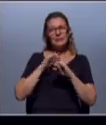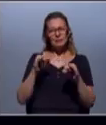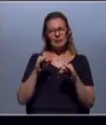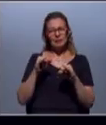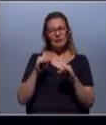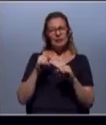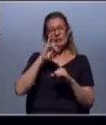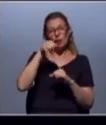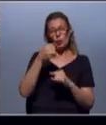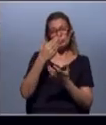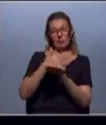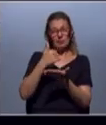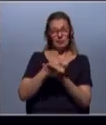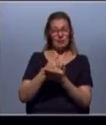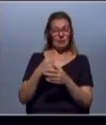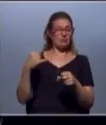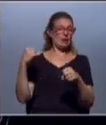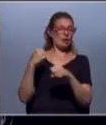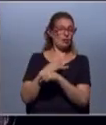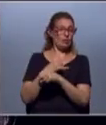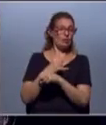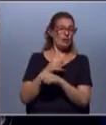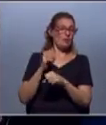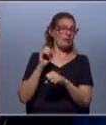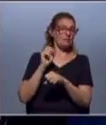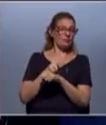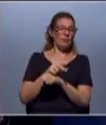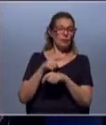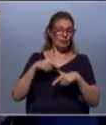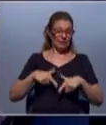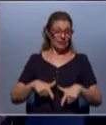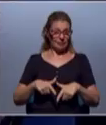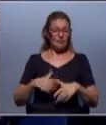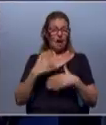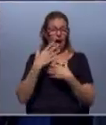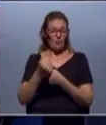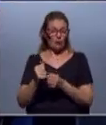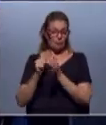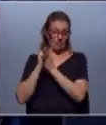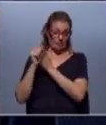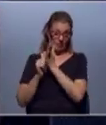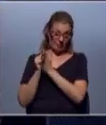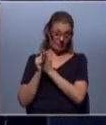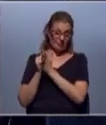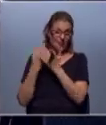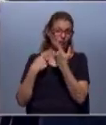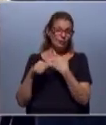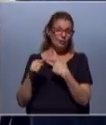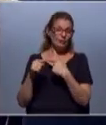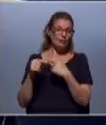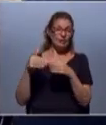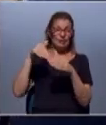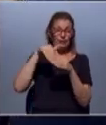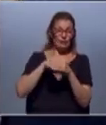los y las juntas departamentales rechazan la iniciativa que la van a rechazar porque los intendentes están a favor del tren en referéndum